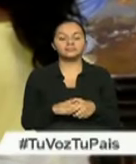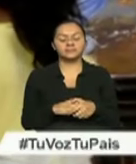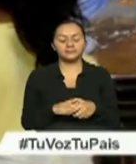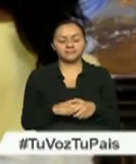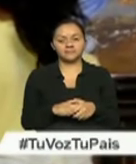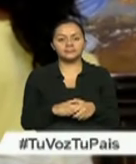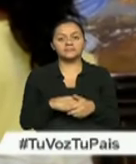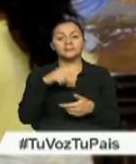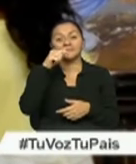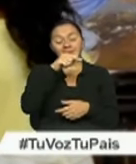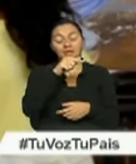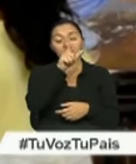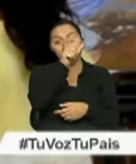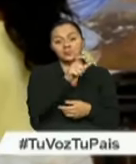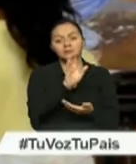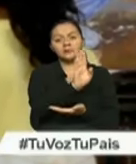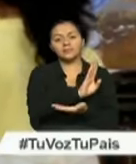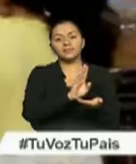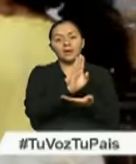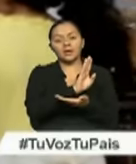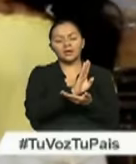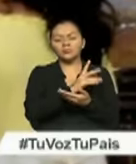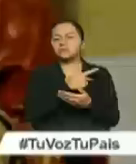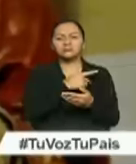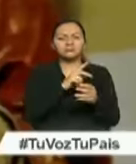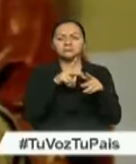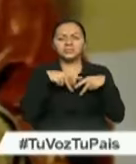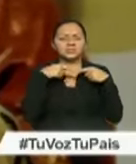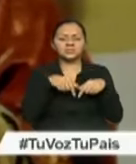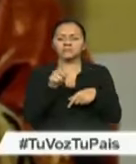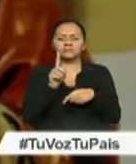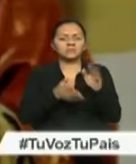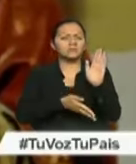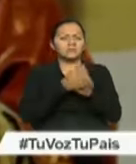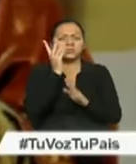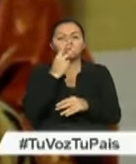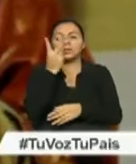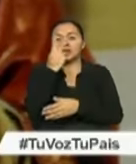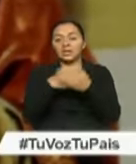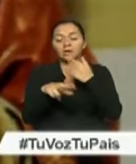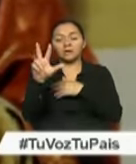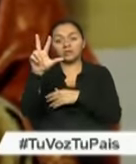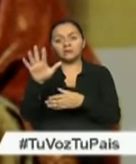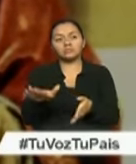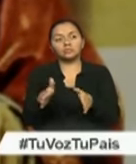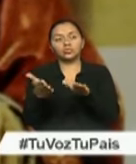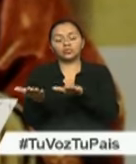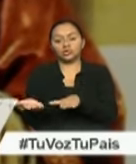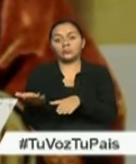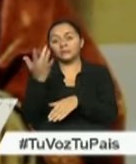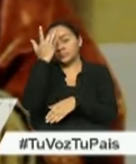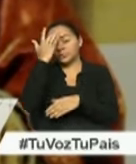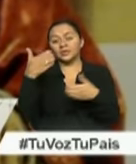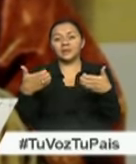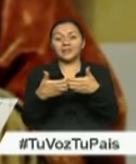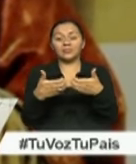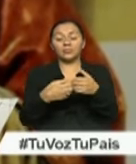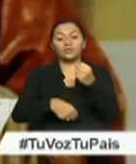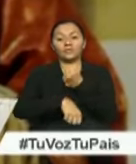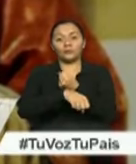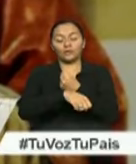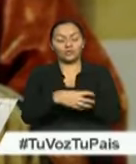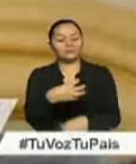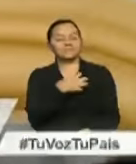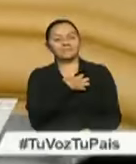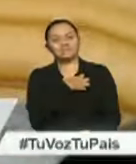Geraldina abandonó su barrio después de perder a tres de sus hijos. Dos de ellos fueron asesinados por vestir la camiseta de su equipo de fútbol, el